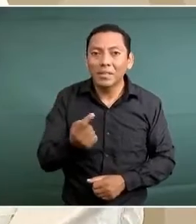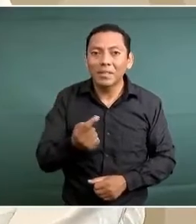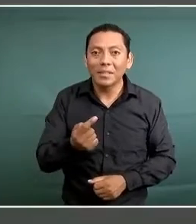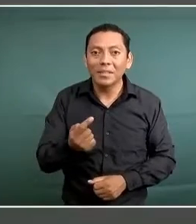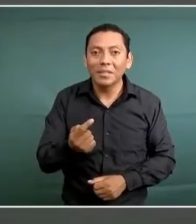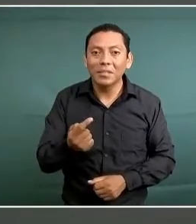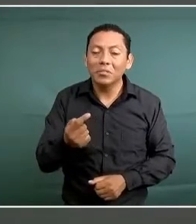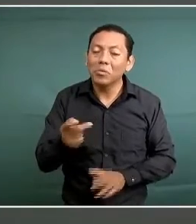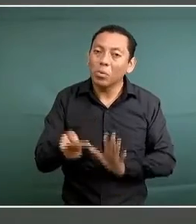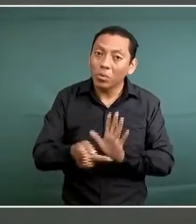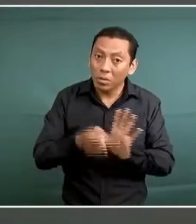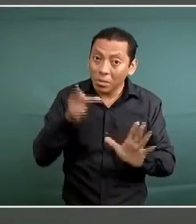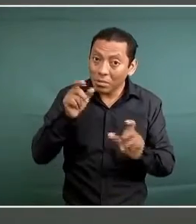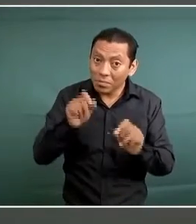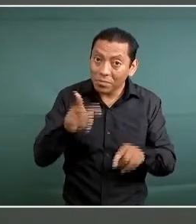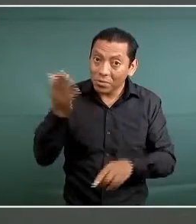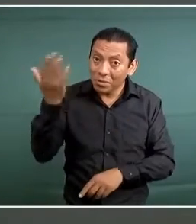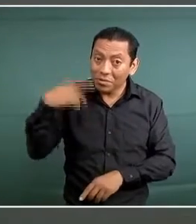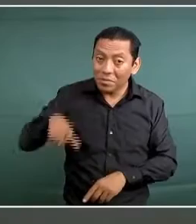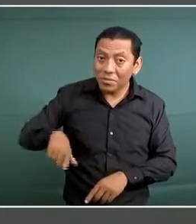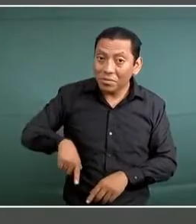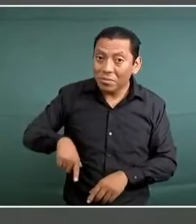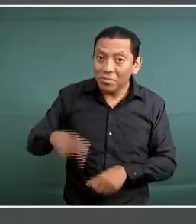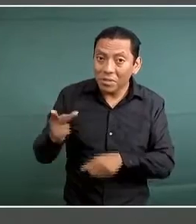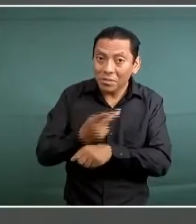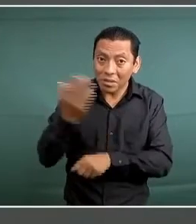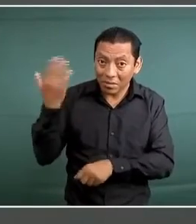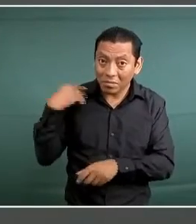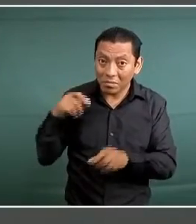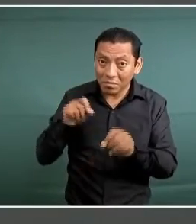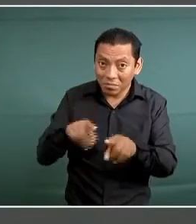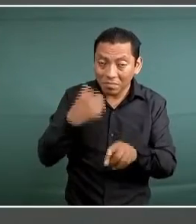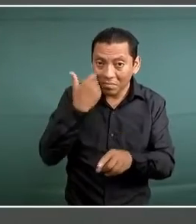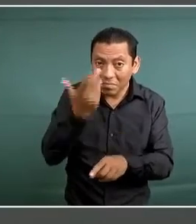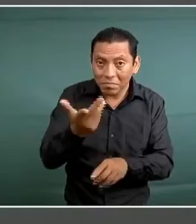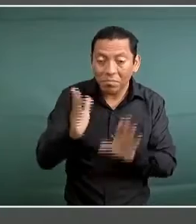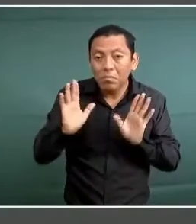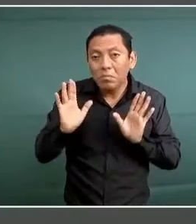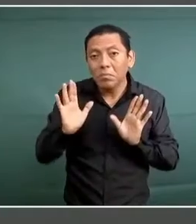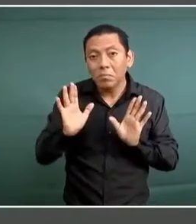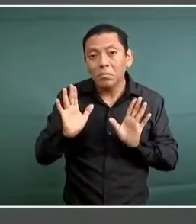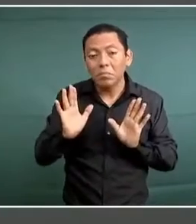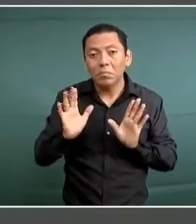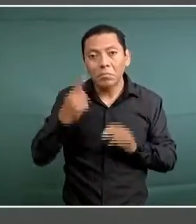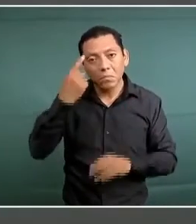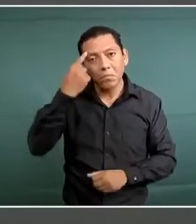regrese al pasado para que